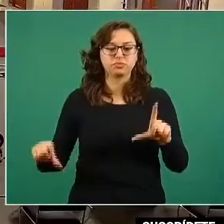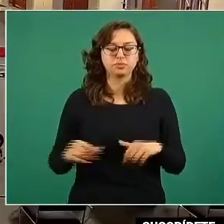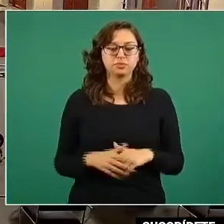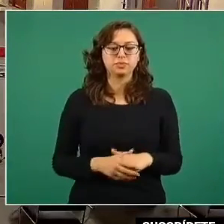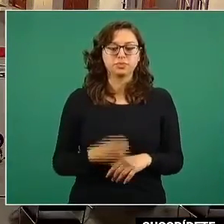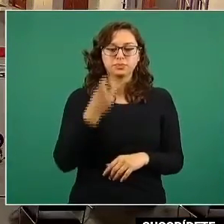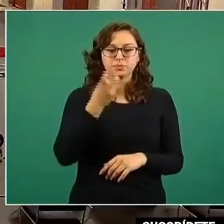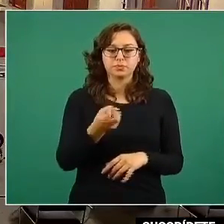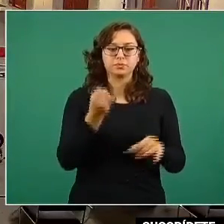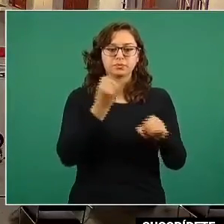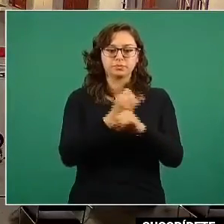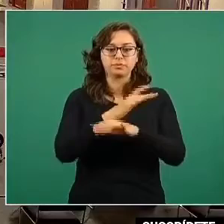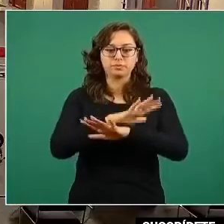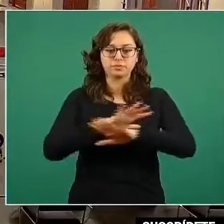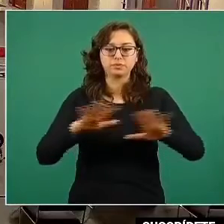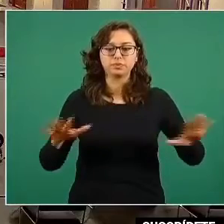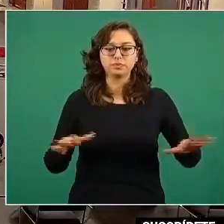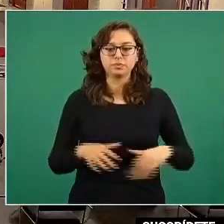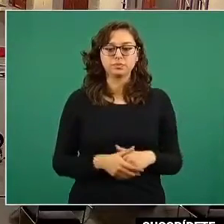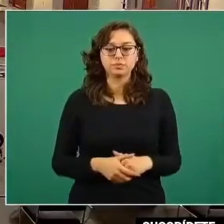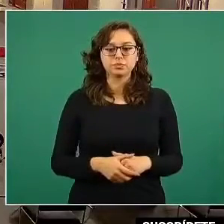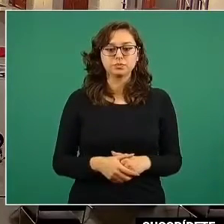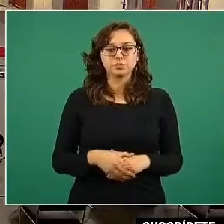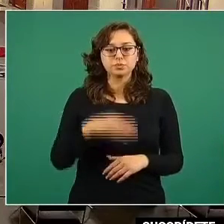Esa sería la actualización para esta noche.